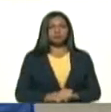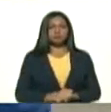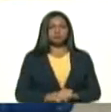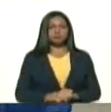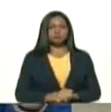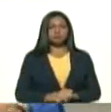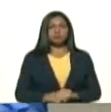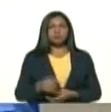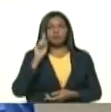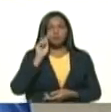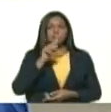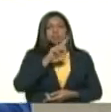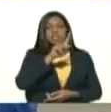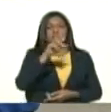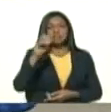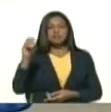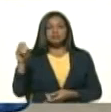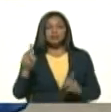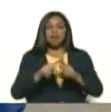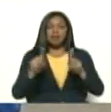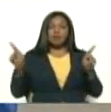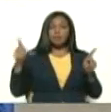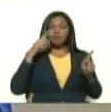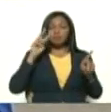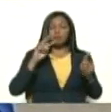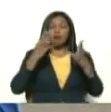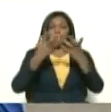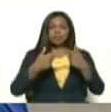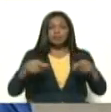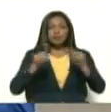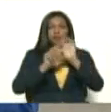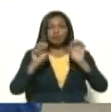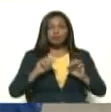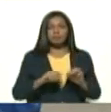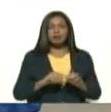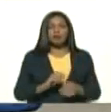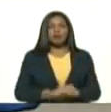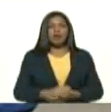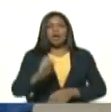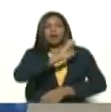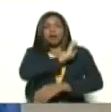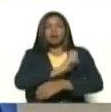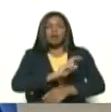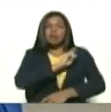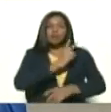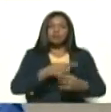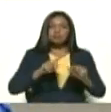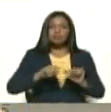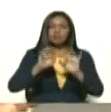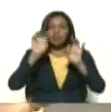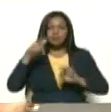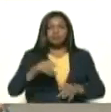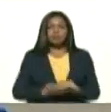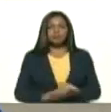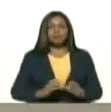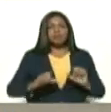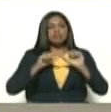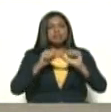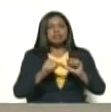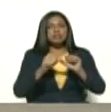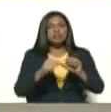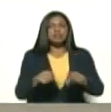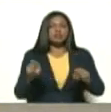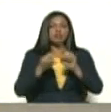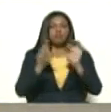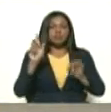de 100 kilómetros. Pues. Hay que administrar las energías y la fuerza para avanzar